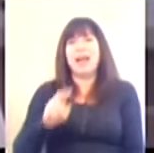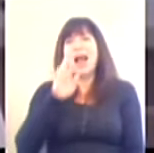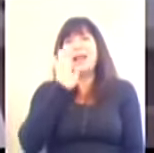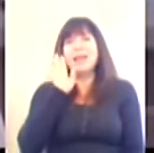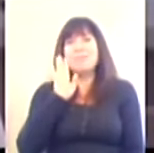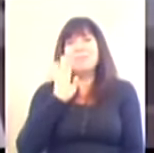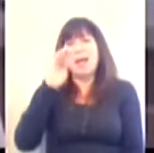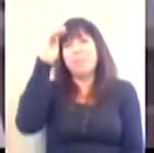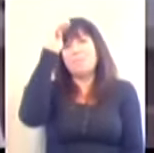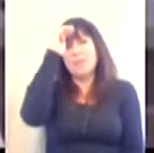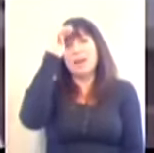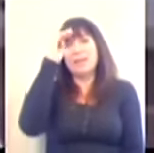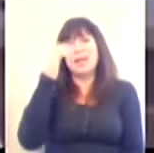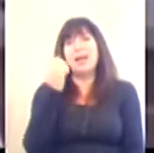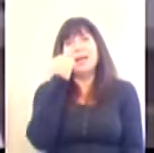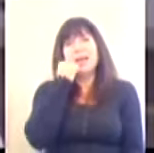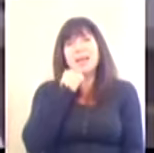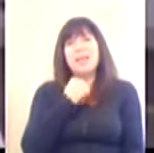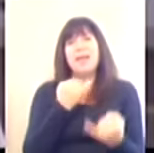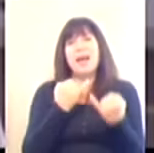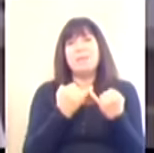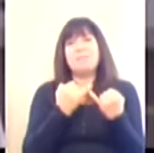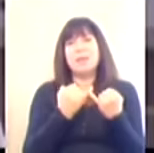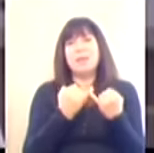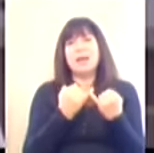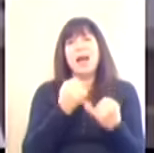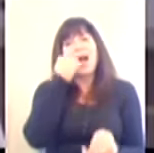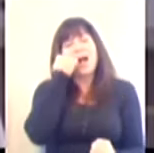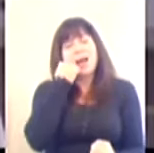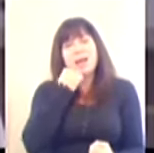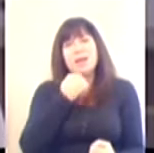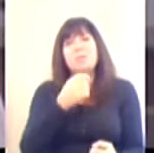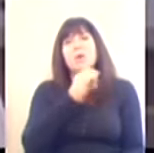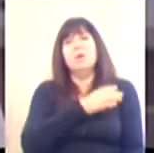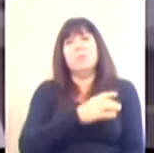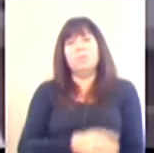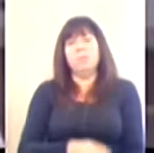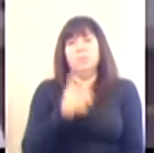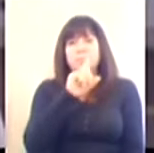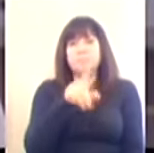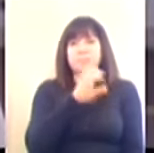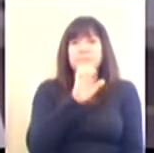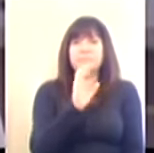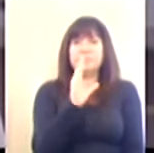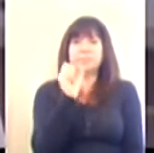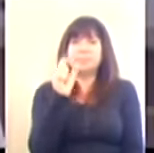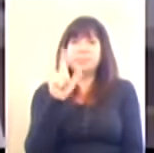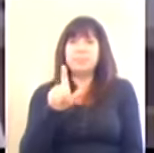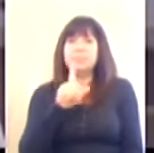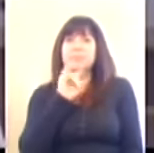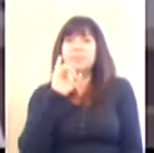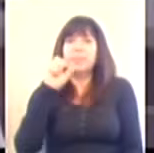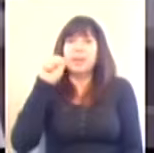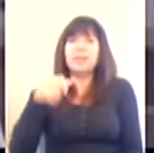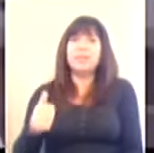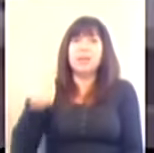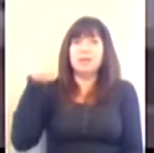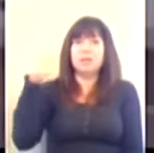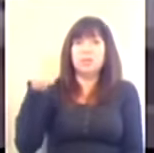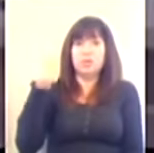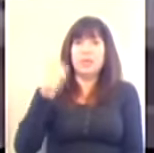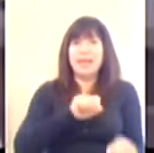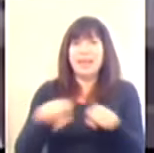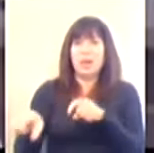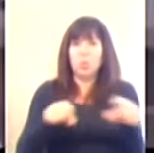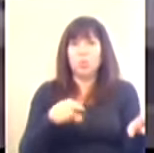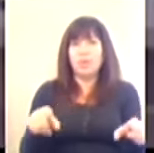y muy querida amiga de nosotros aquí por mucho en Chile. Sebastián Bowen, director ejecutivo de Techo Chile,